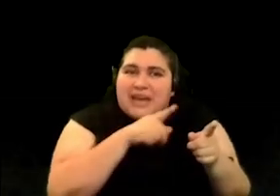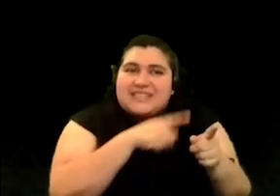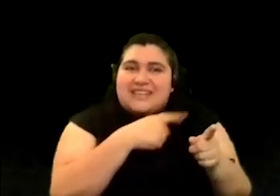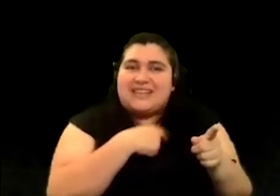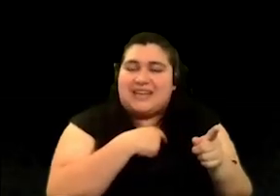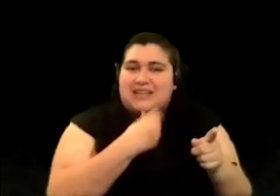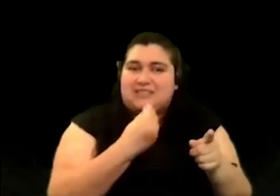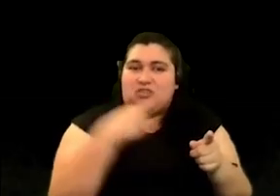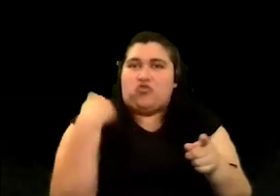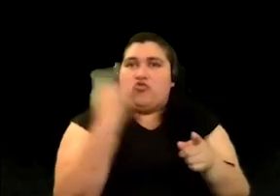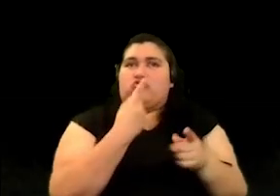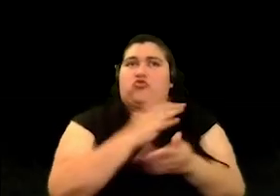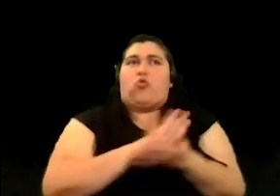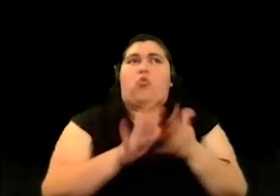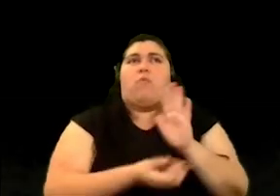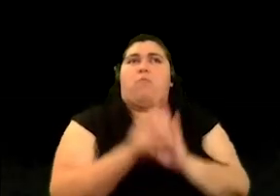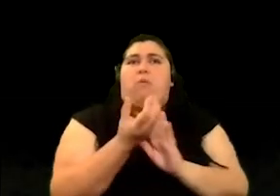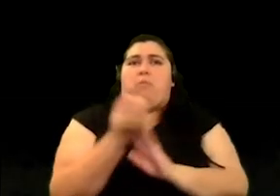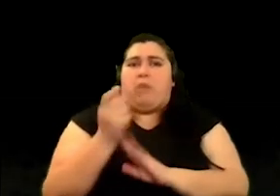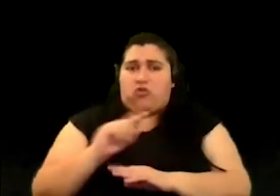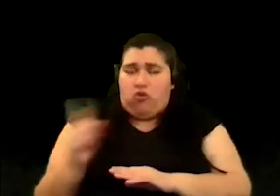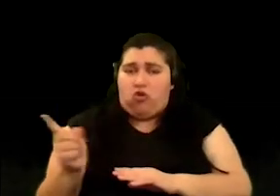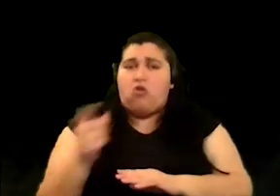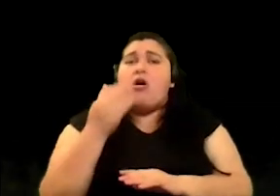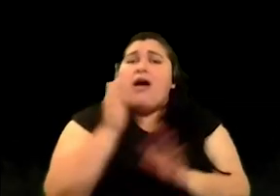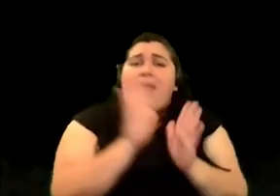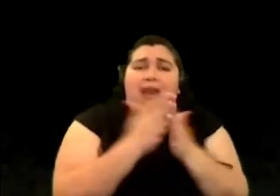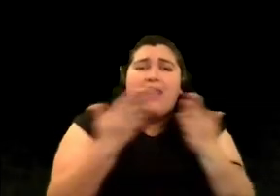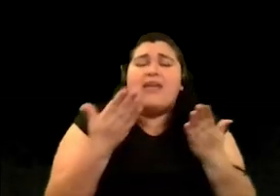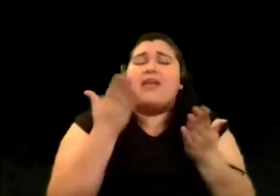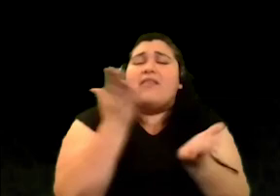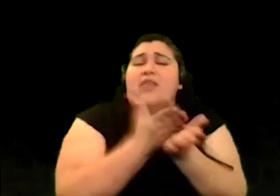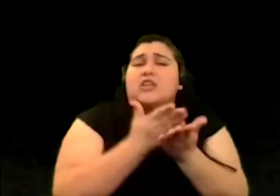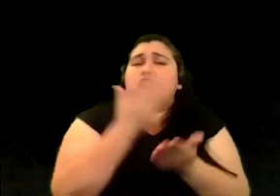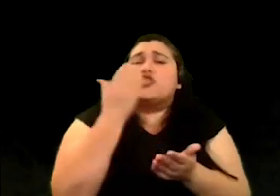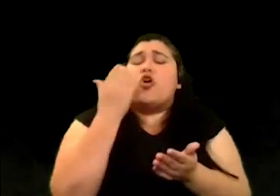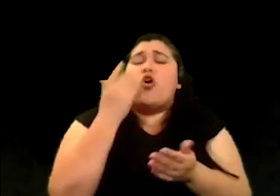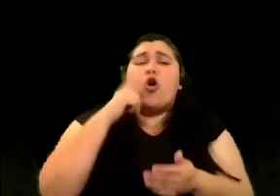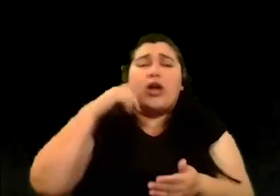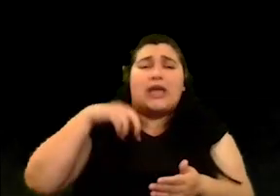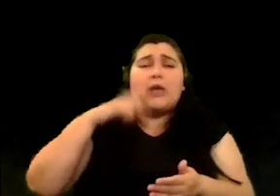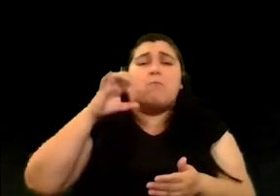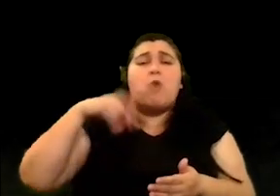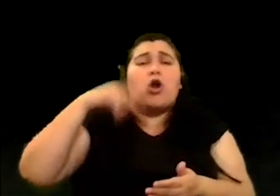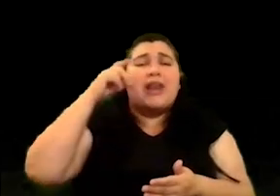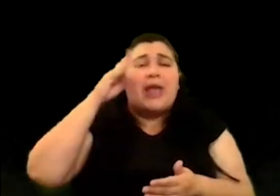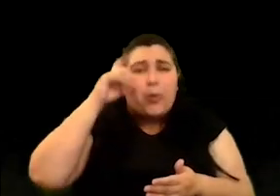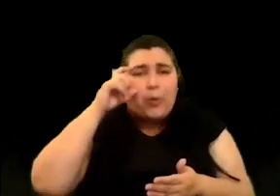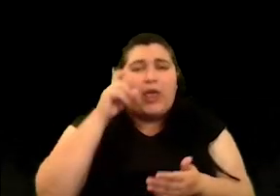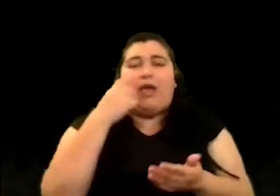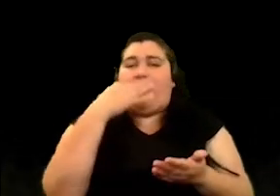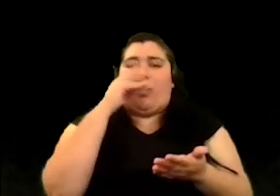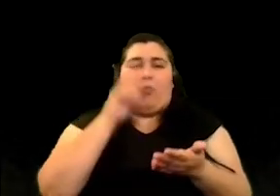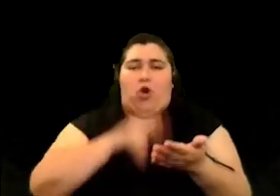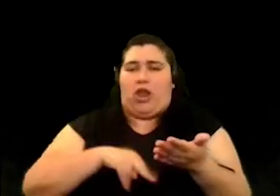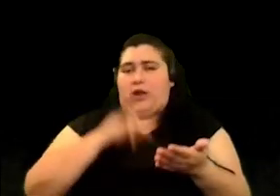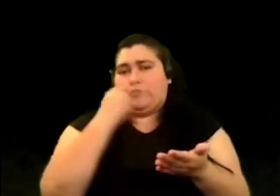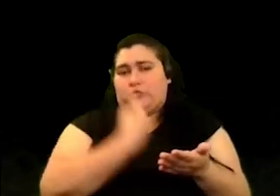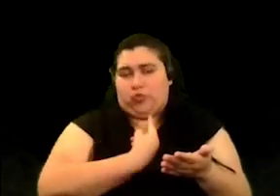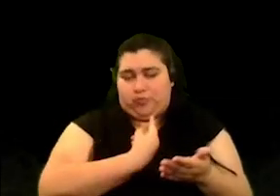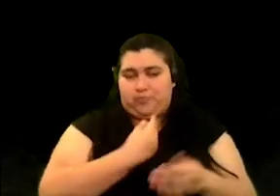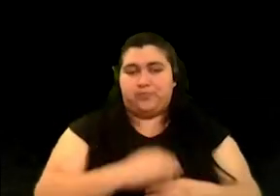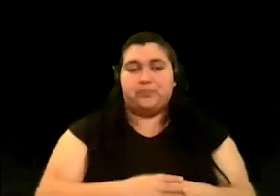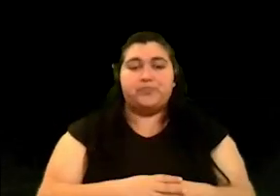andar innovando. Es simplemente leer el libro El hecho imponible. Bueno, mi charla, cortita, termina